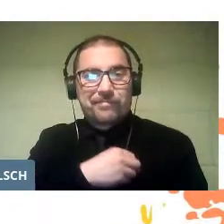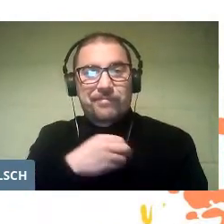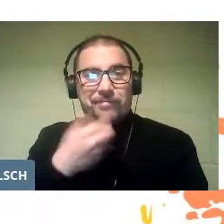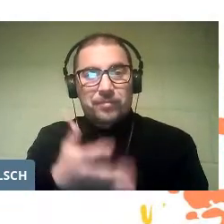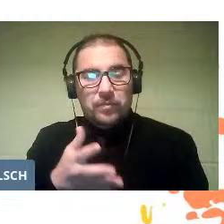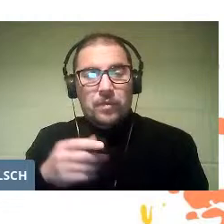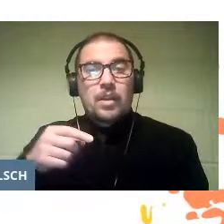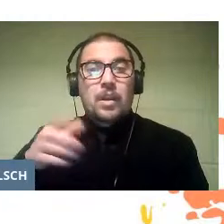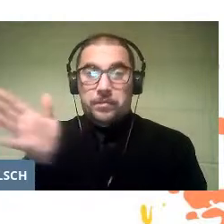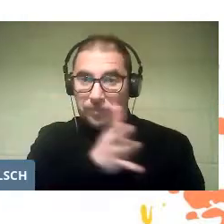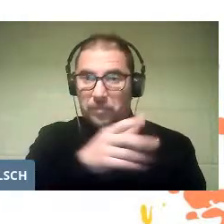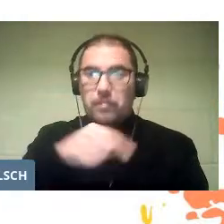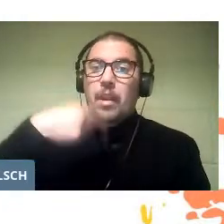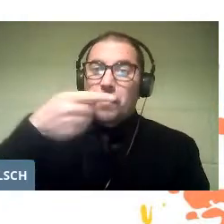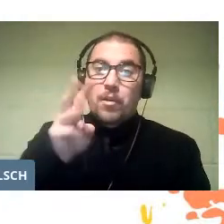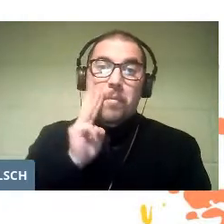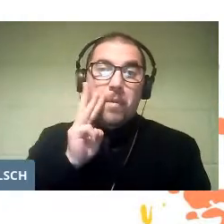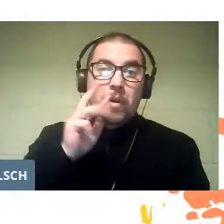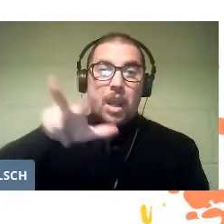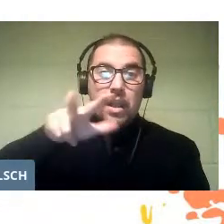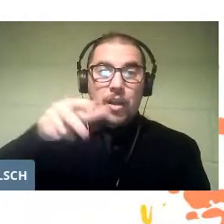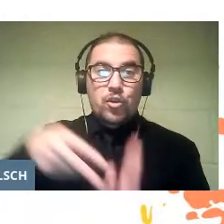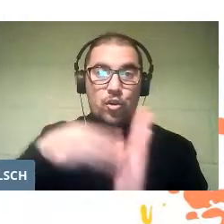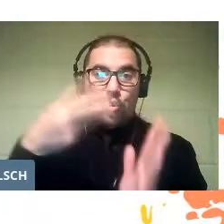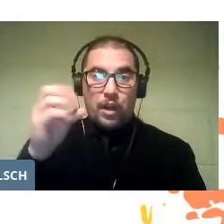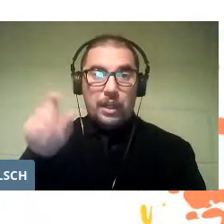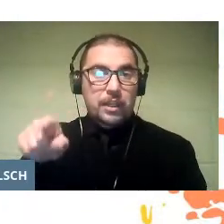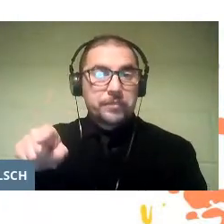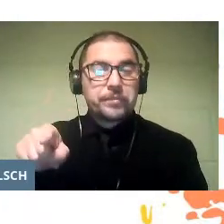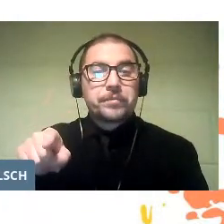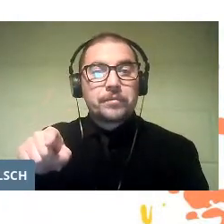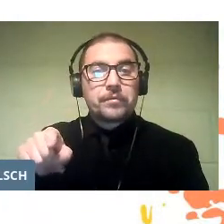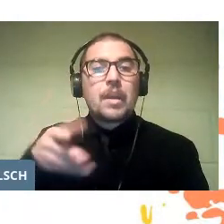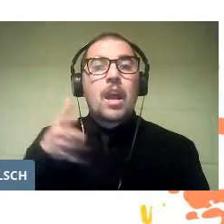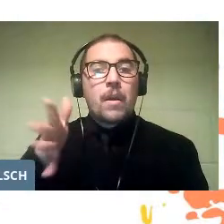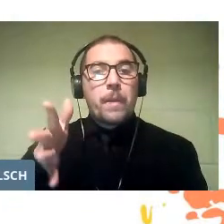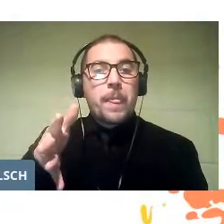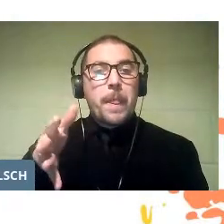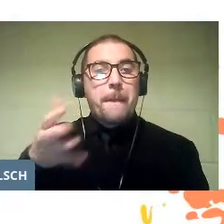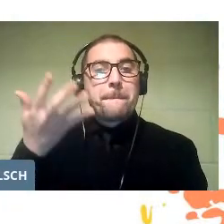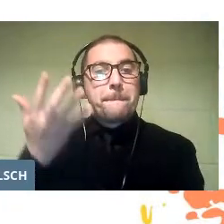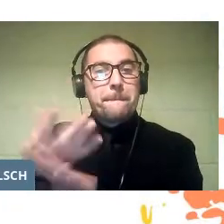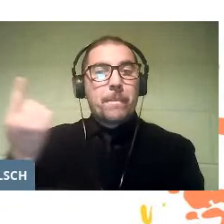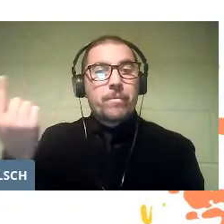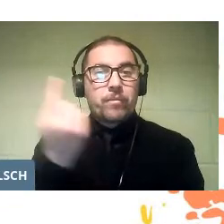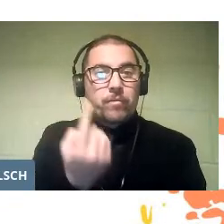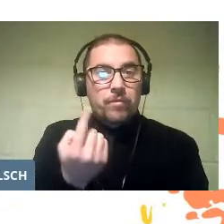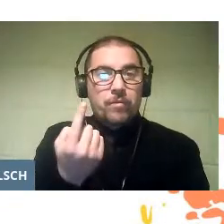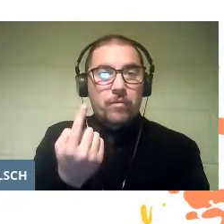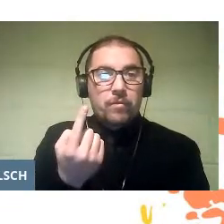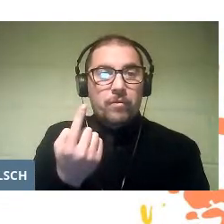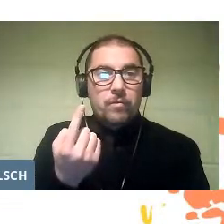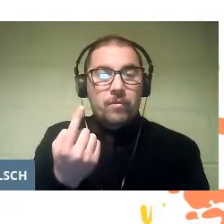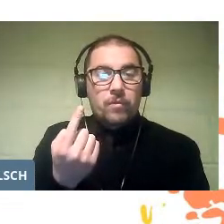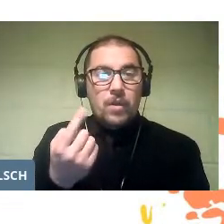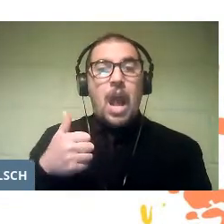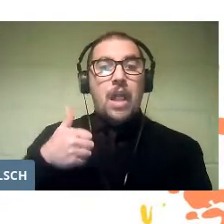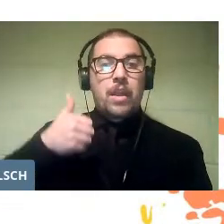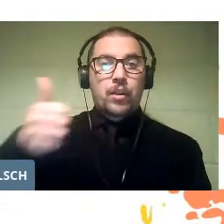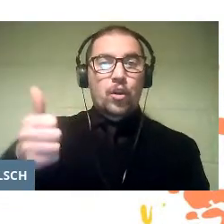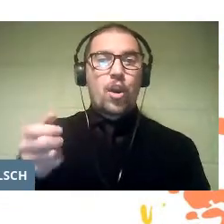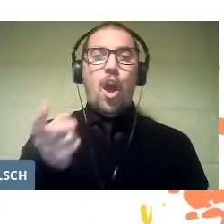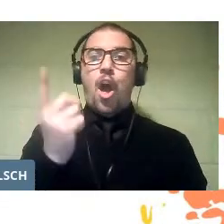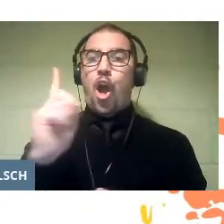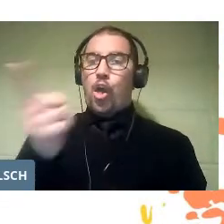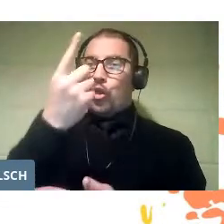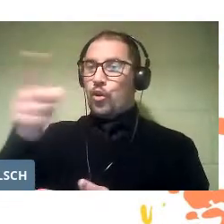El próximo miércoles a las 18:30 horas, contaremos con la presencia del maestro director de orquesta